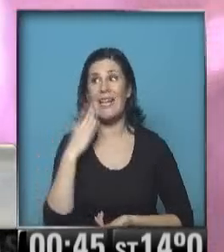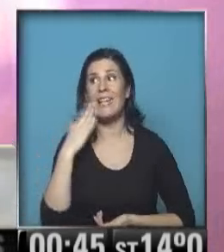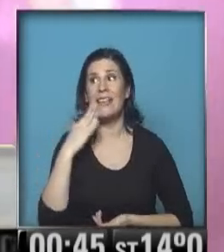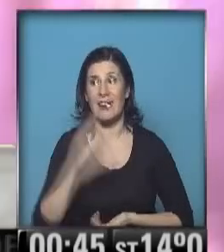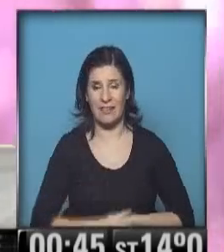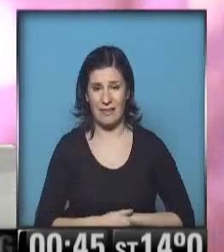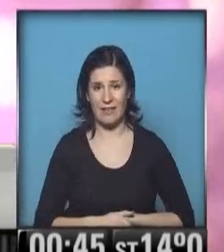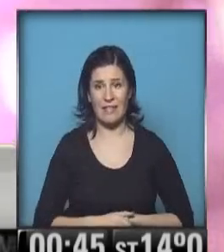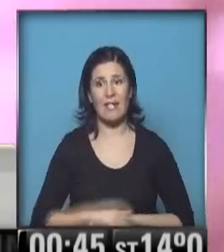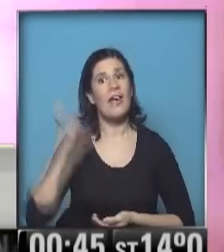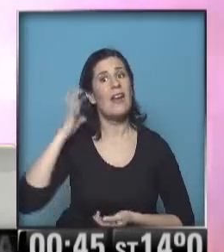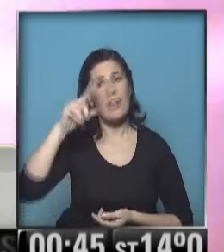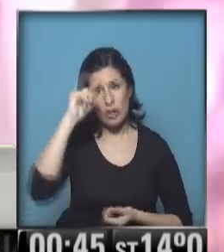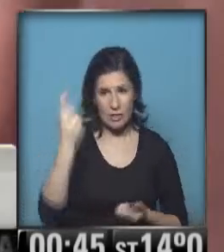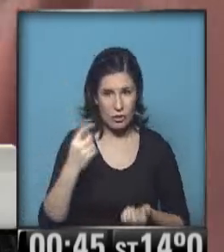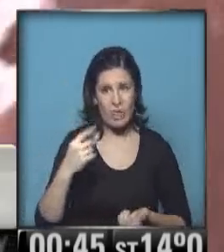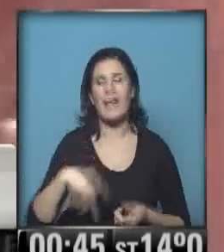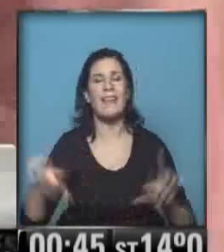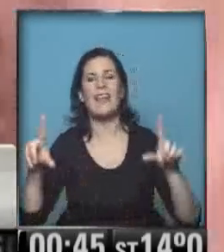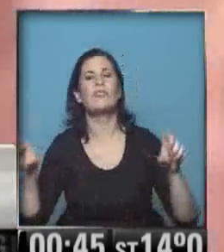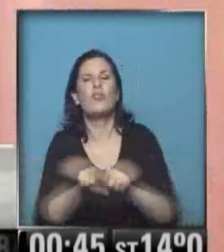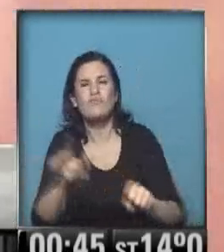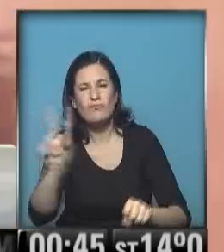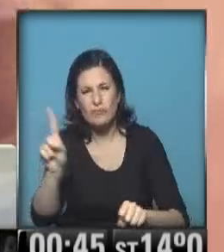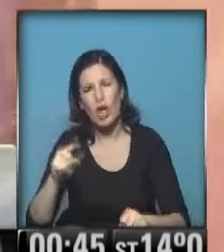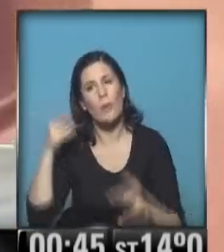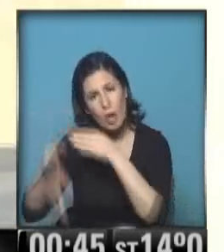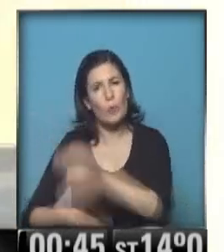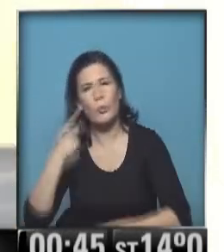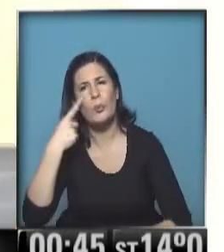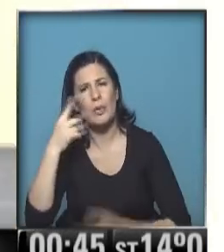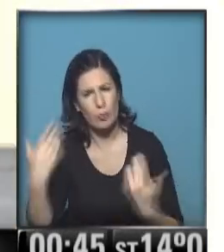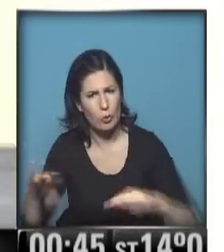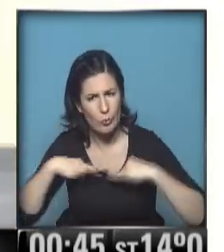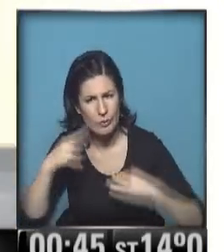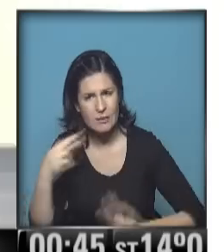Radio Nacional. No lo vas a ver por la televisión pública, pero algo seguramente Nacional vamos a ver. Rock, ¿no?